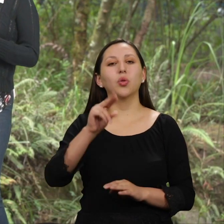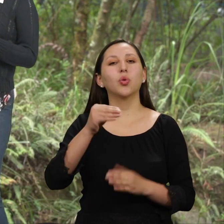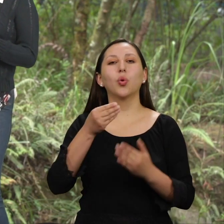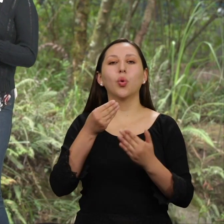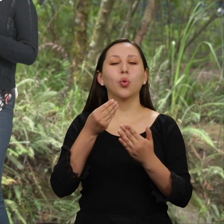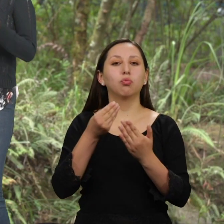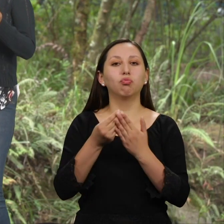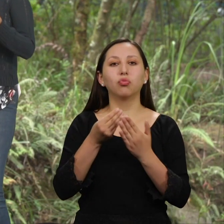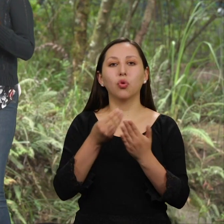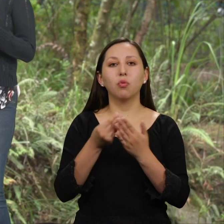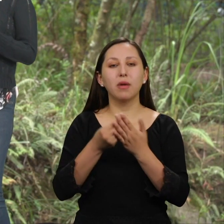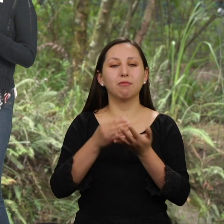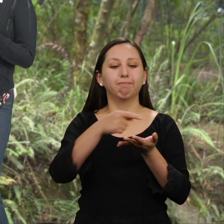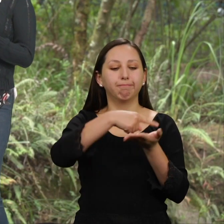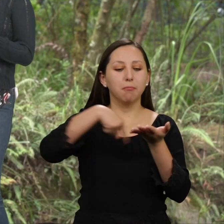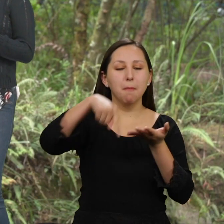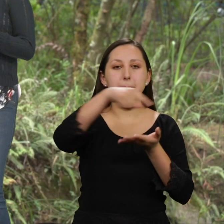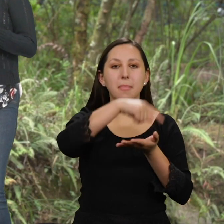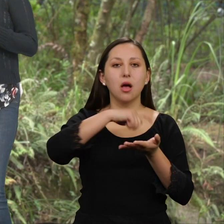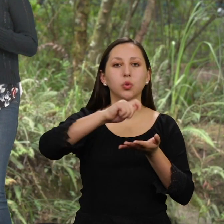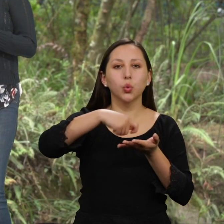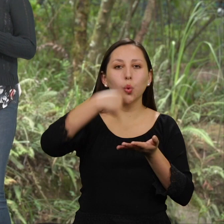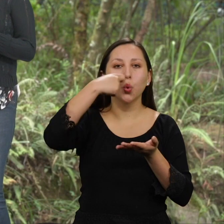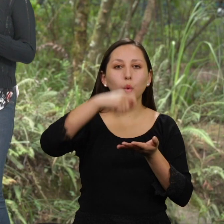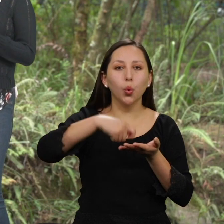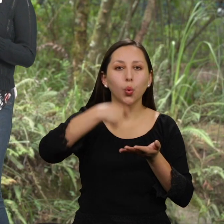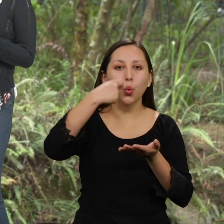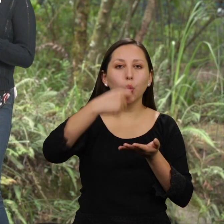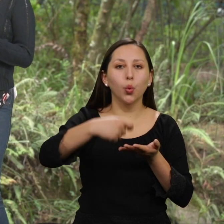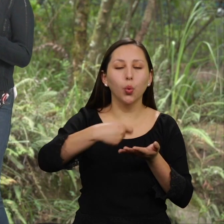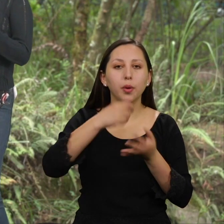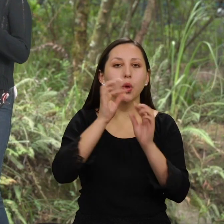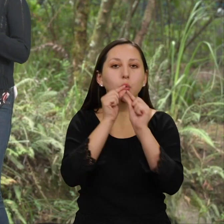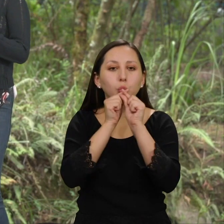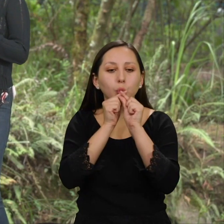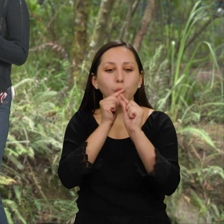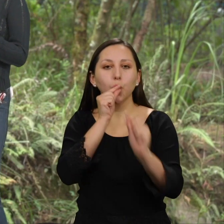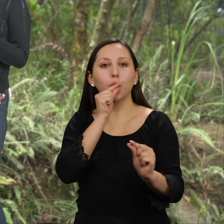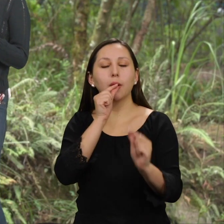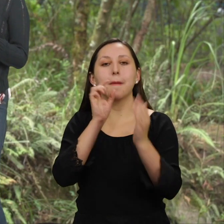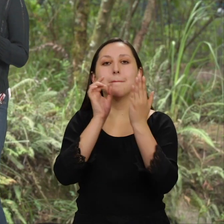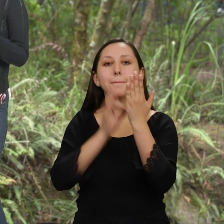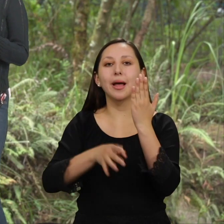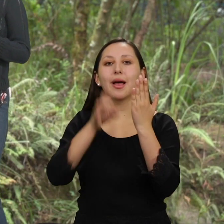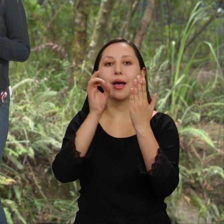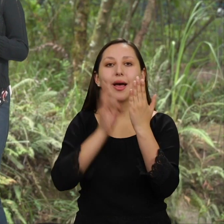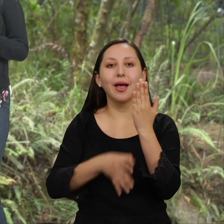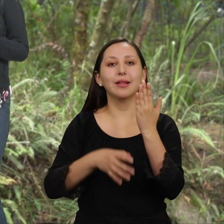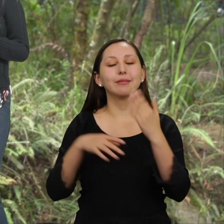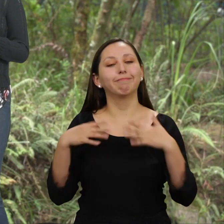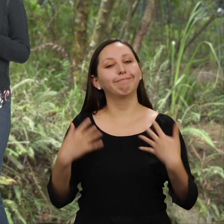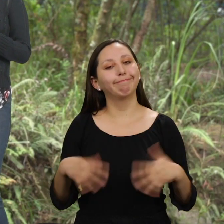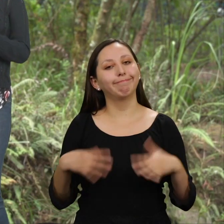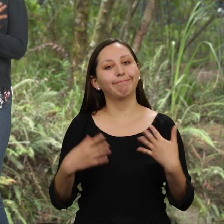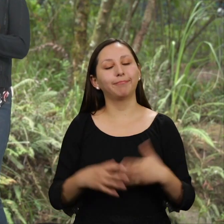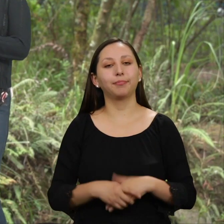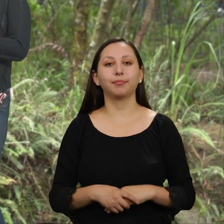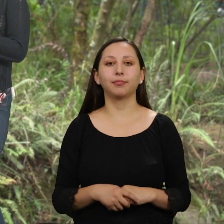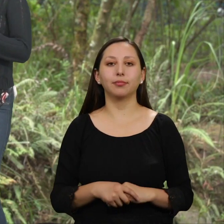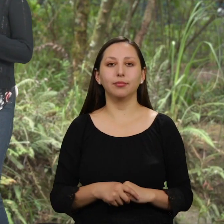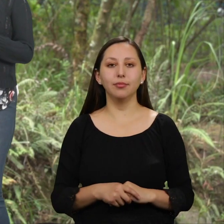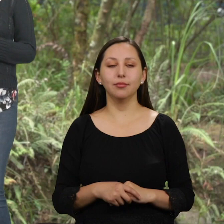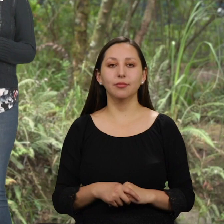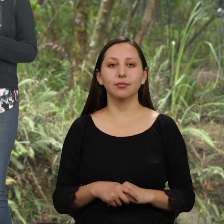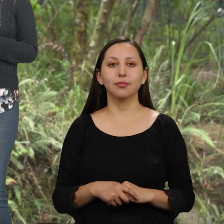desechables Ya Los platos, los cubiertos, los... Los sorbetes Los sorbetes Que son plásticos de un solo uso